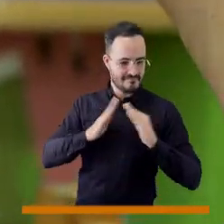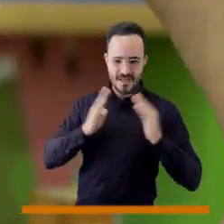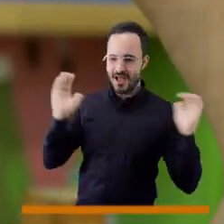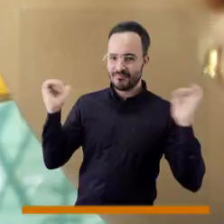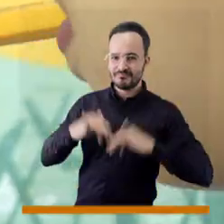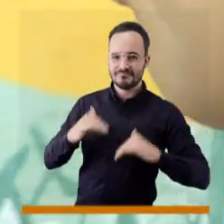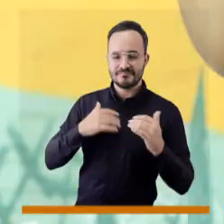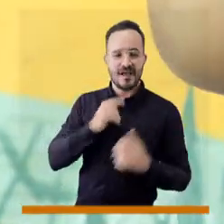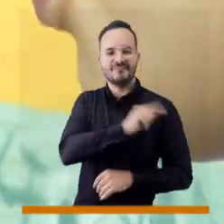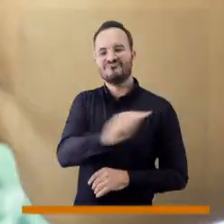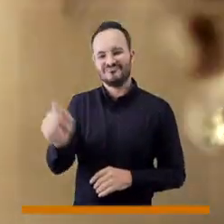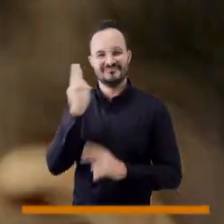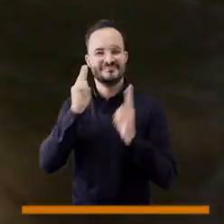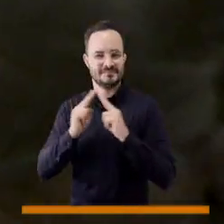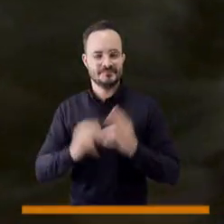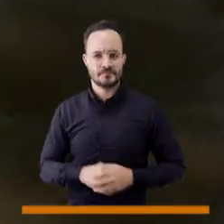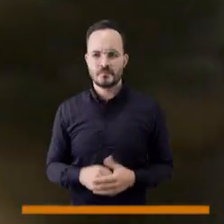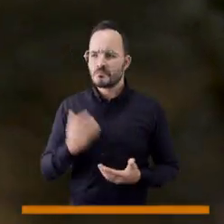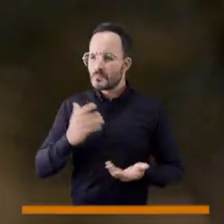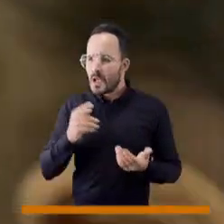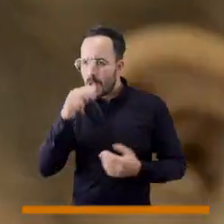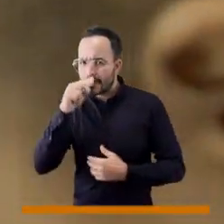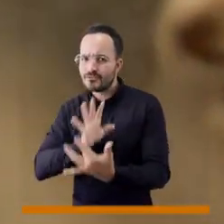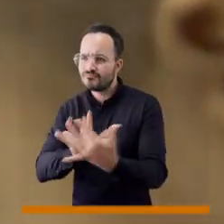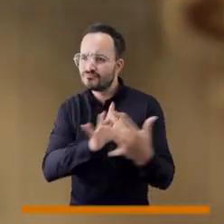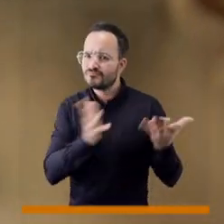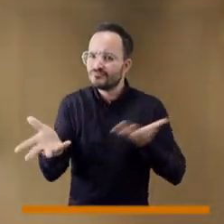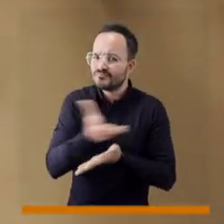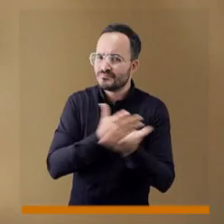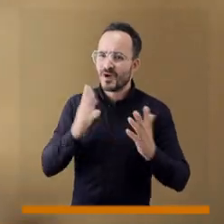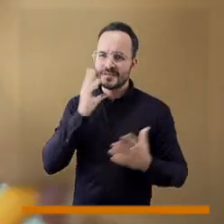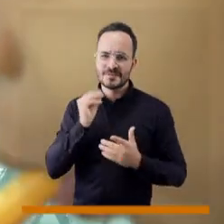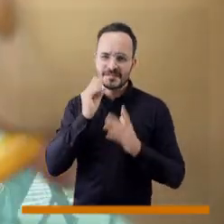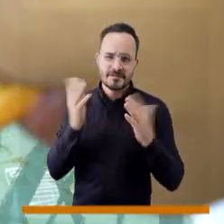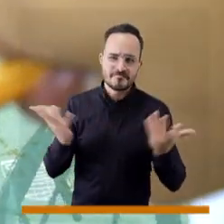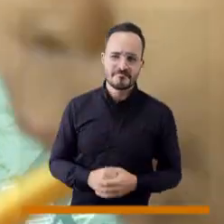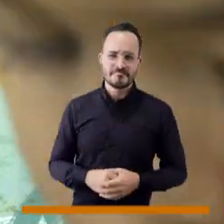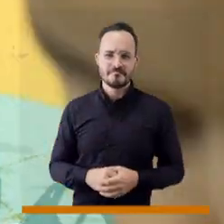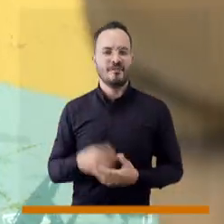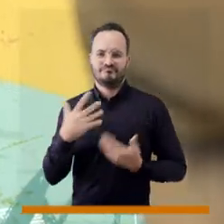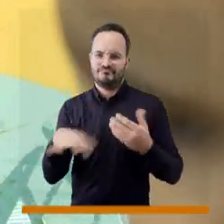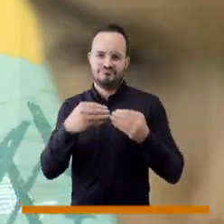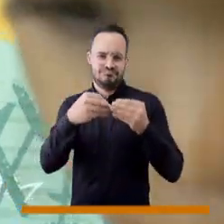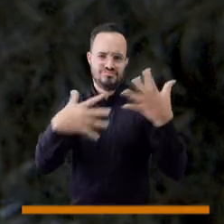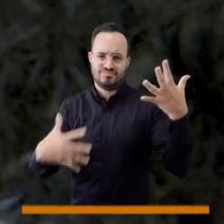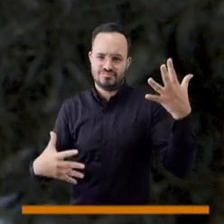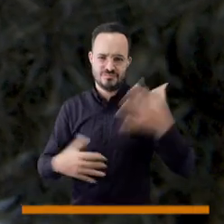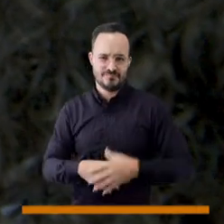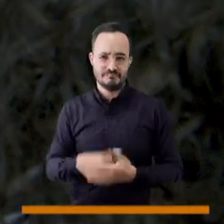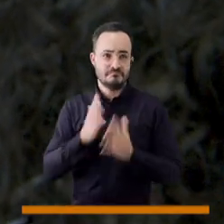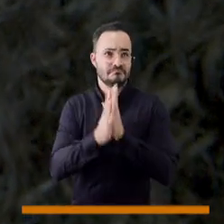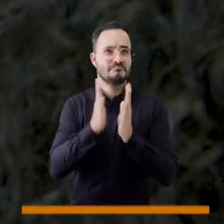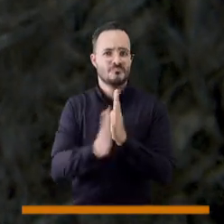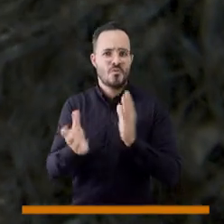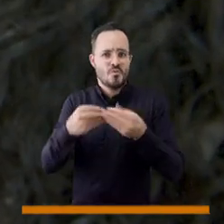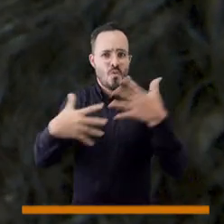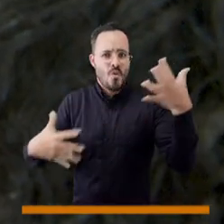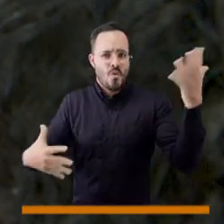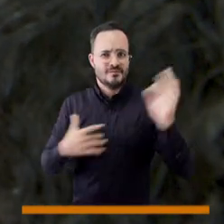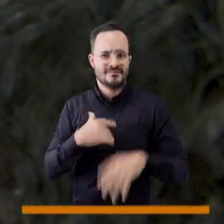¿cómo han sido esas experiencias que han recogido con los niños y sus familias? Son numerosas, te puedo